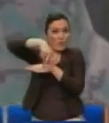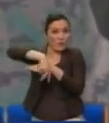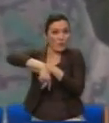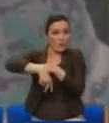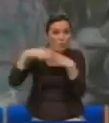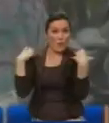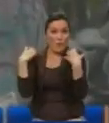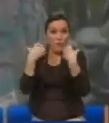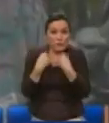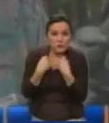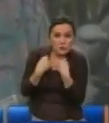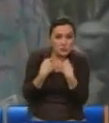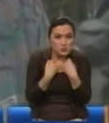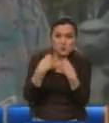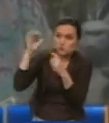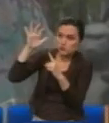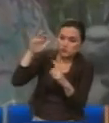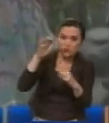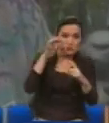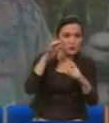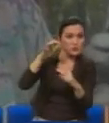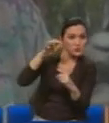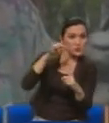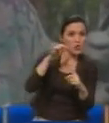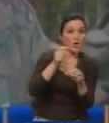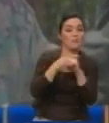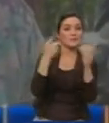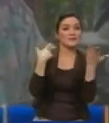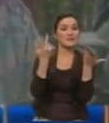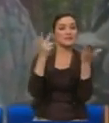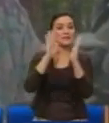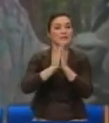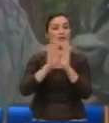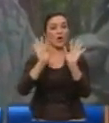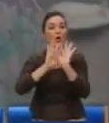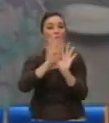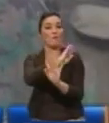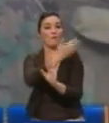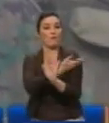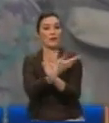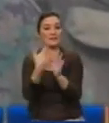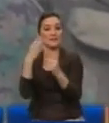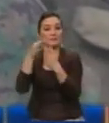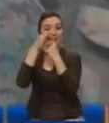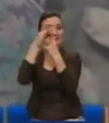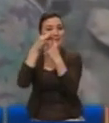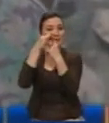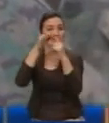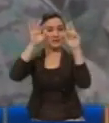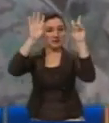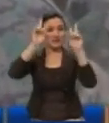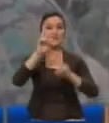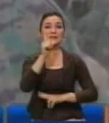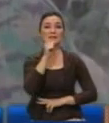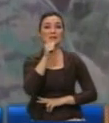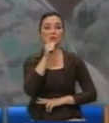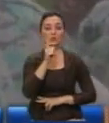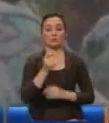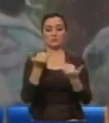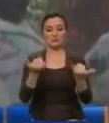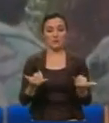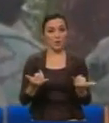de paracaidismo. Los ocupantes eran de la Brigada de Fuerzas Especiales de la Tacunga. Hasta el momento, lamentablemente, tengo que informar